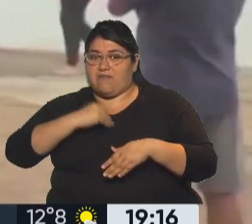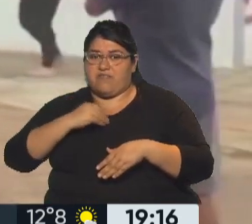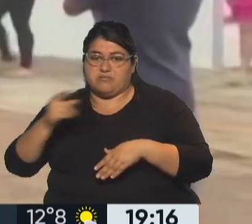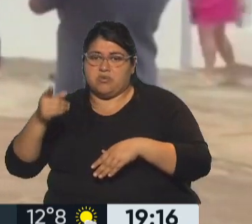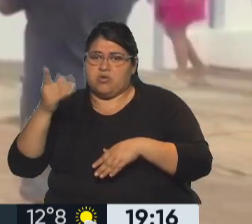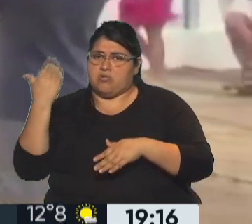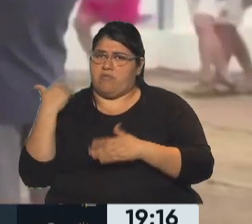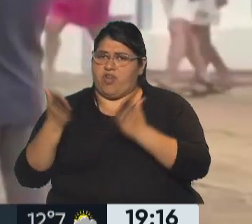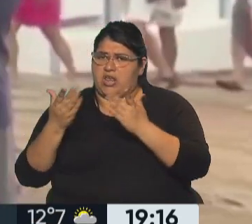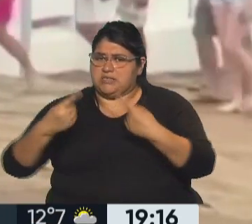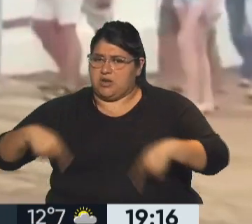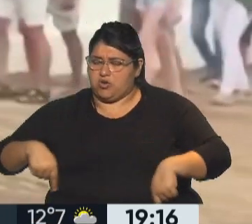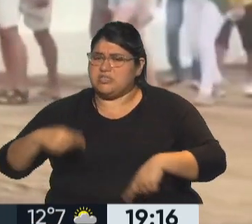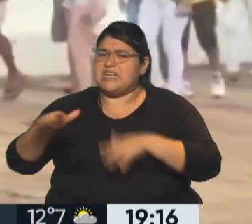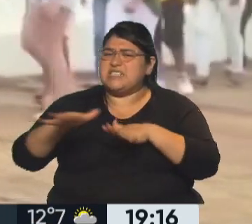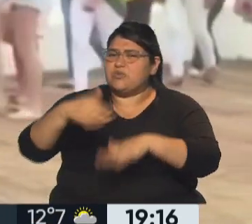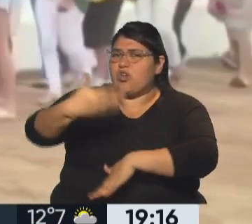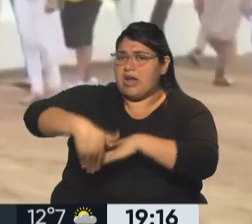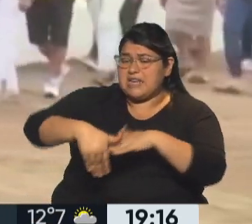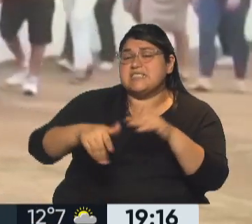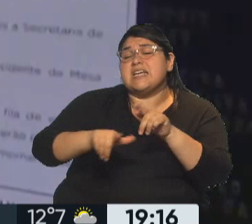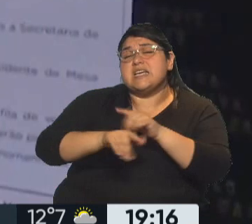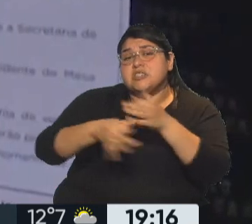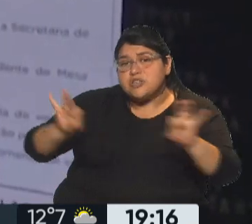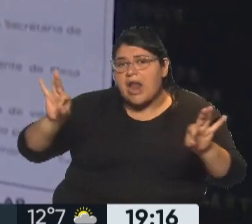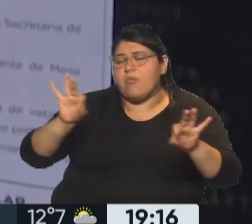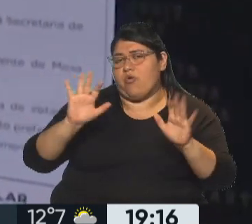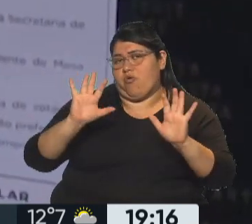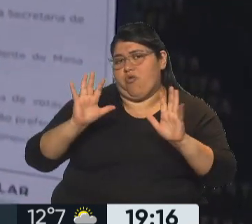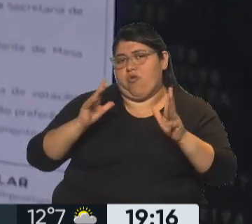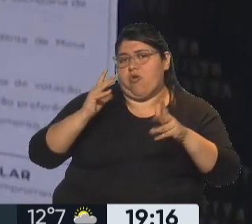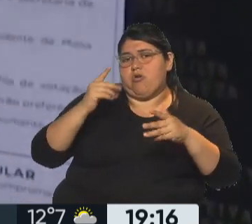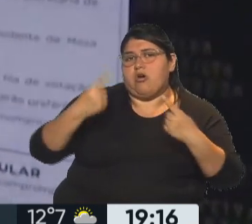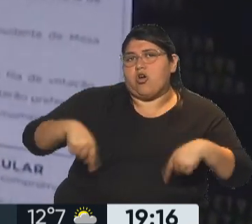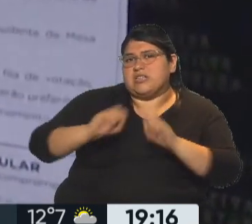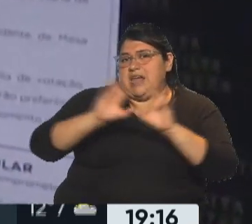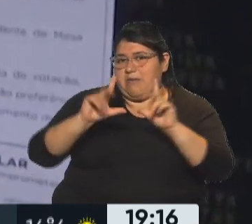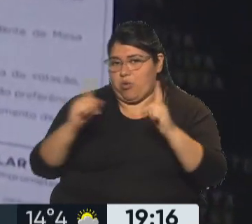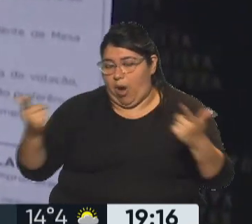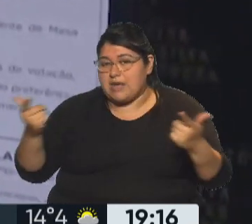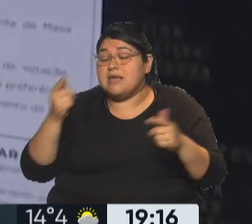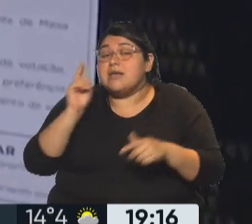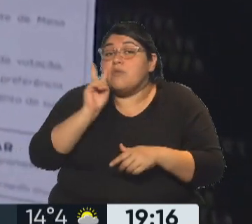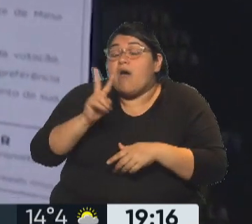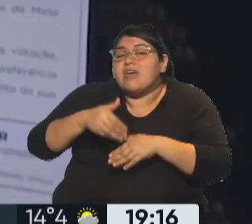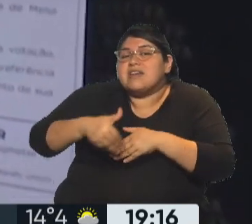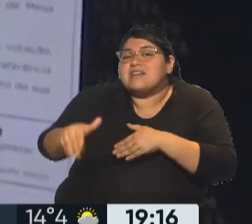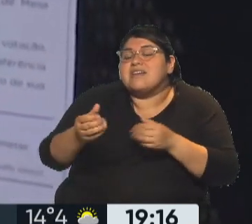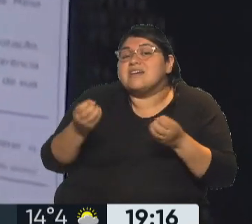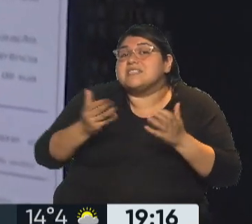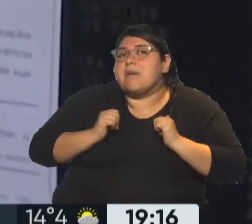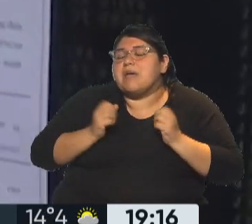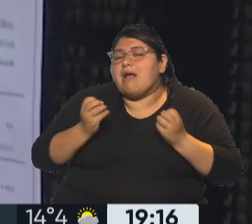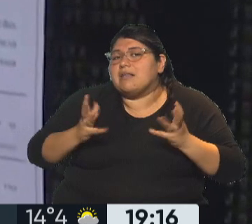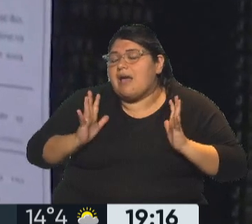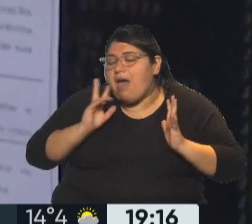cánticos y situaciones en la calle que no han pasado a mayores pero se preocupa como Cómo van a ser las próximas horas justamente